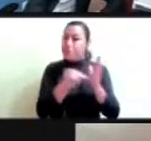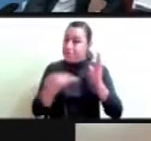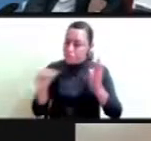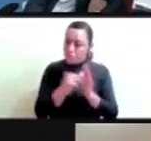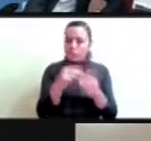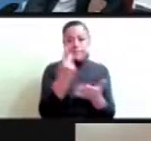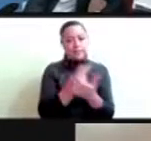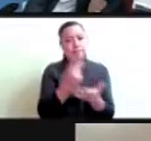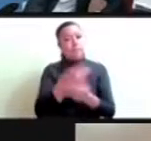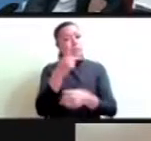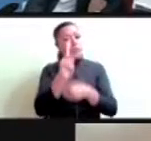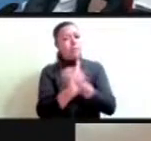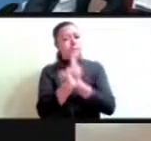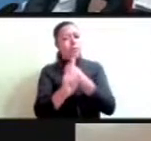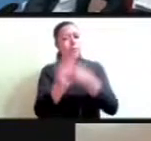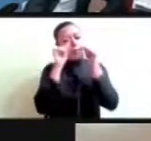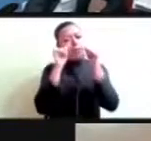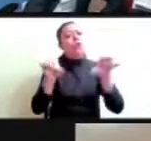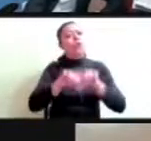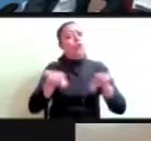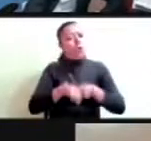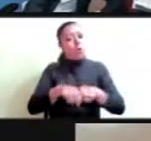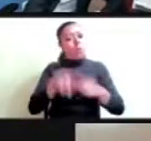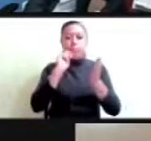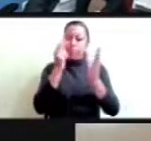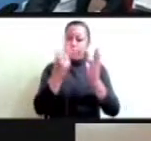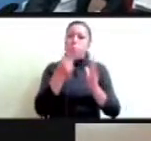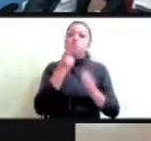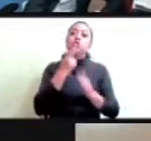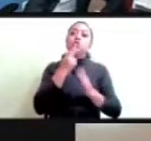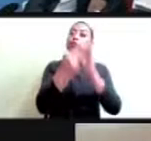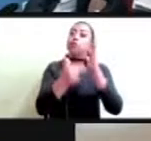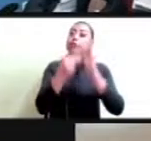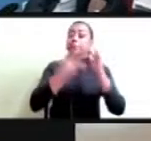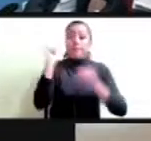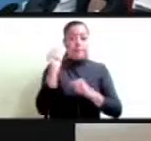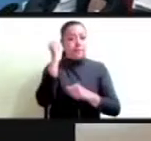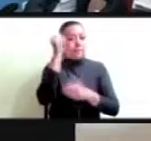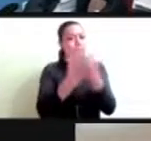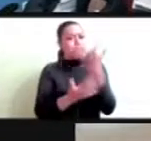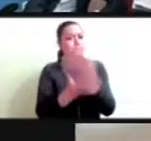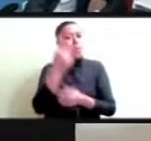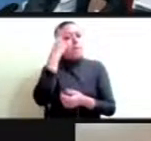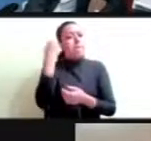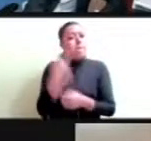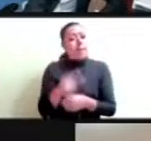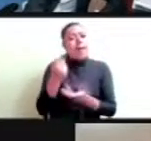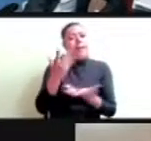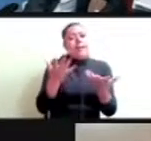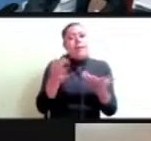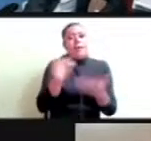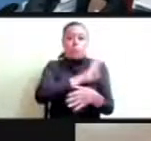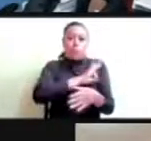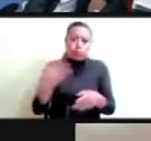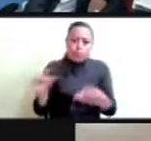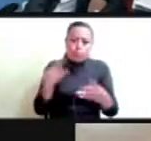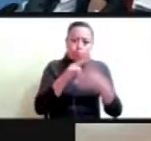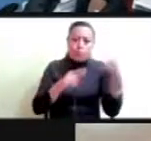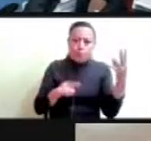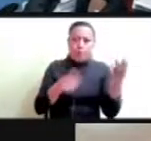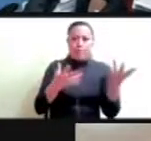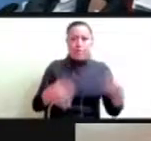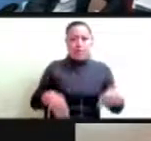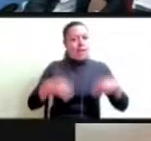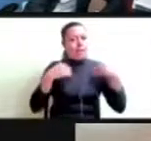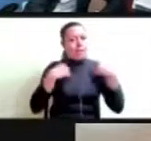echando mano a herramientas tecnológicas que se han creado con la intención de facilitar algunos aspectos de la vida de todas